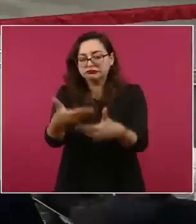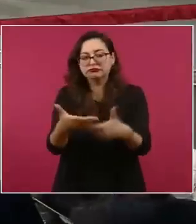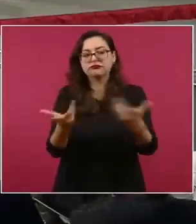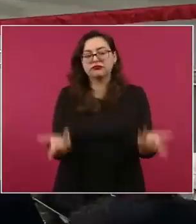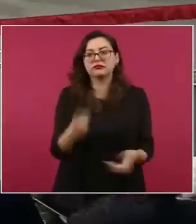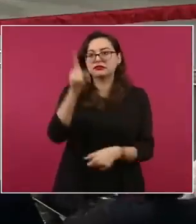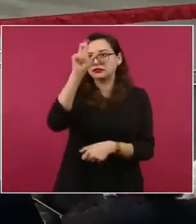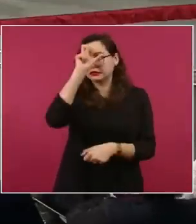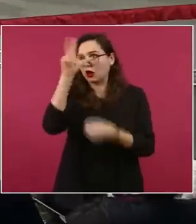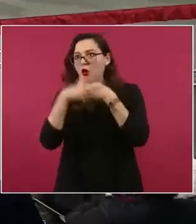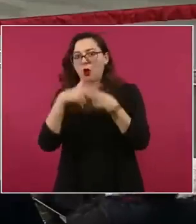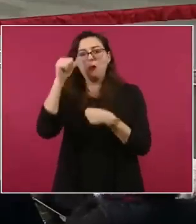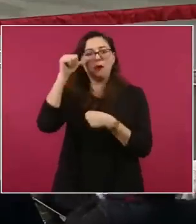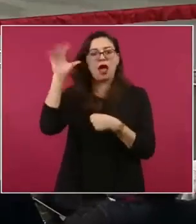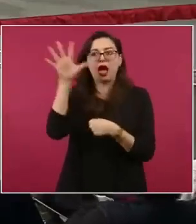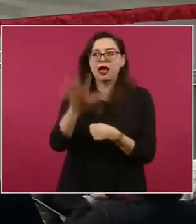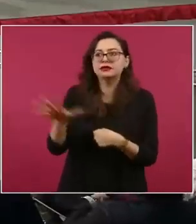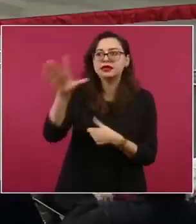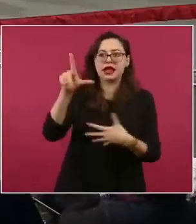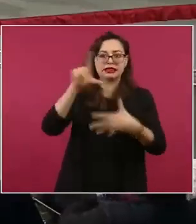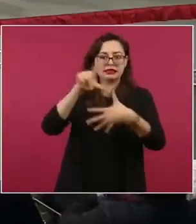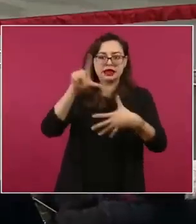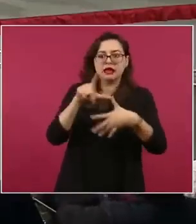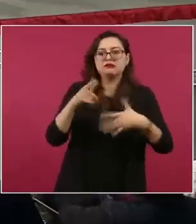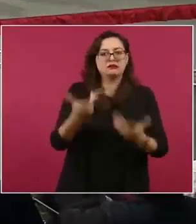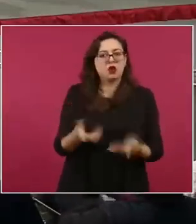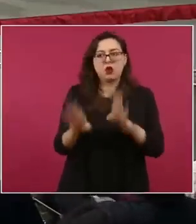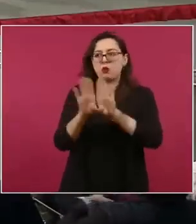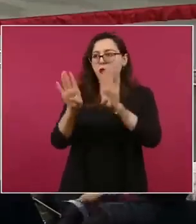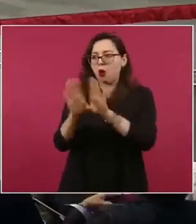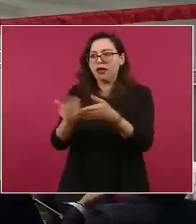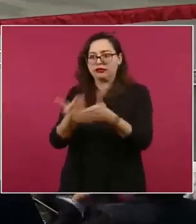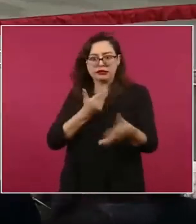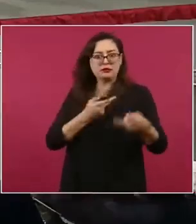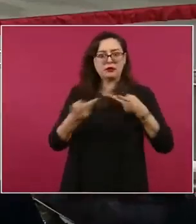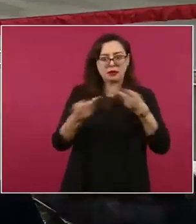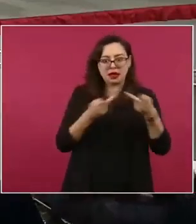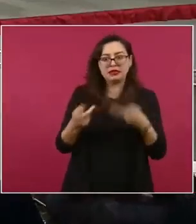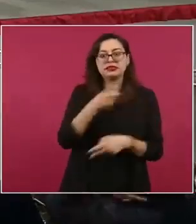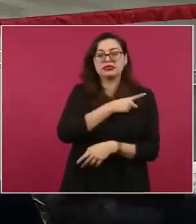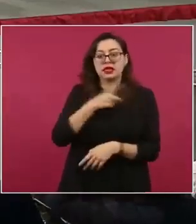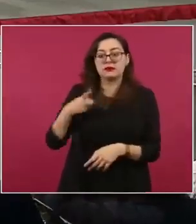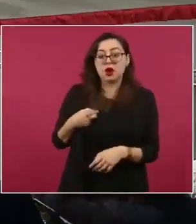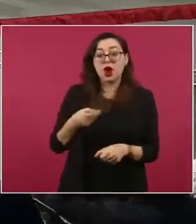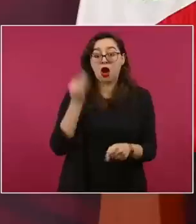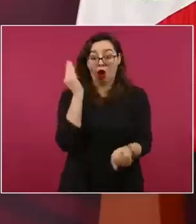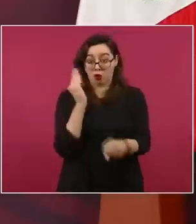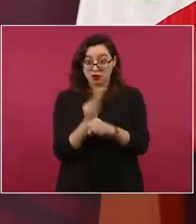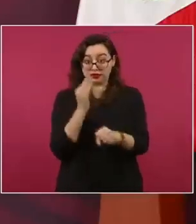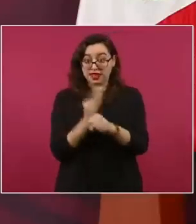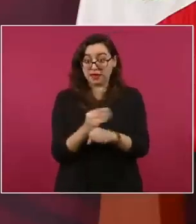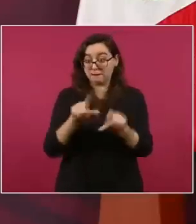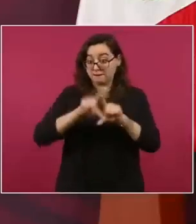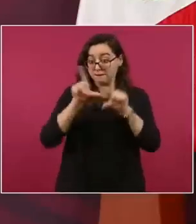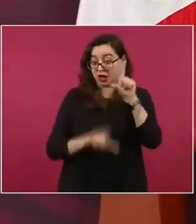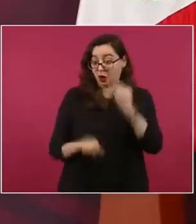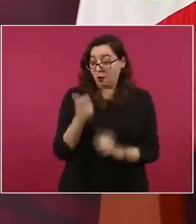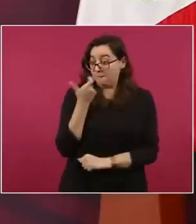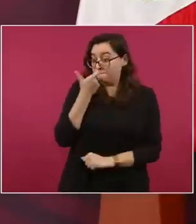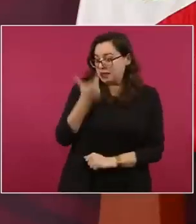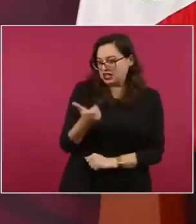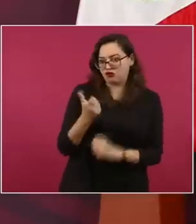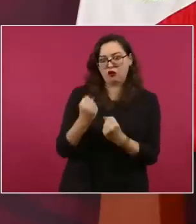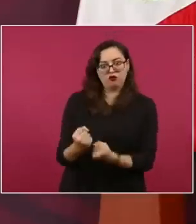en Europa, en Asia, en América Latina y en otros lados? México tiene ¿por qué está fuerte el peso en México? Bueno, yo creo que son